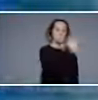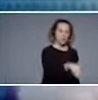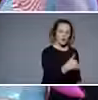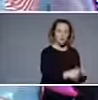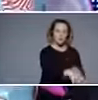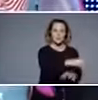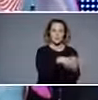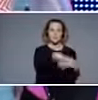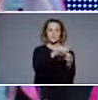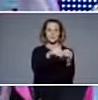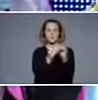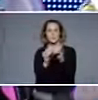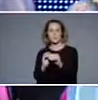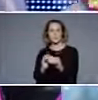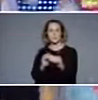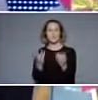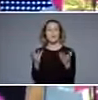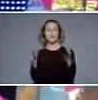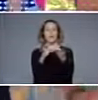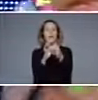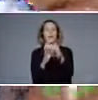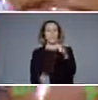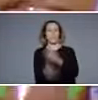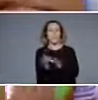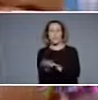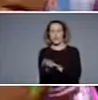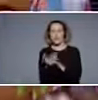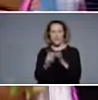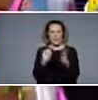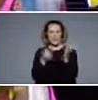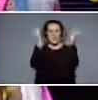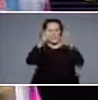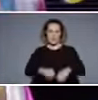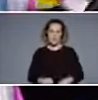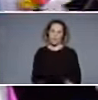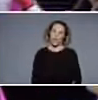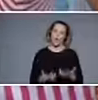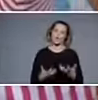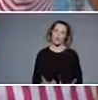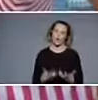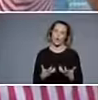luego van y pasan. Te toca los